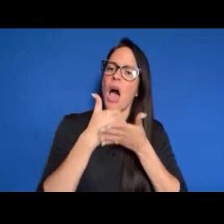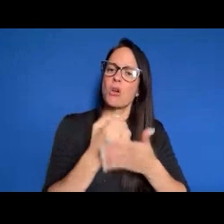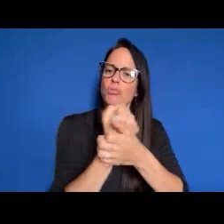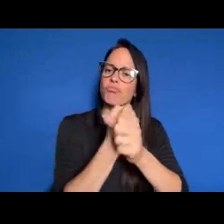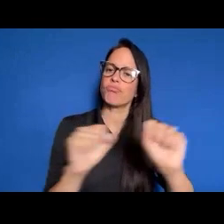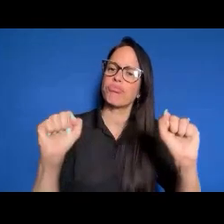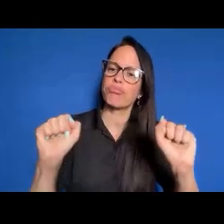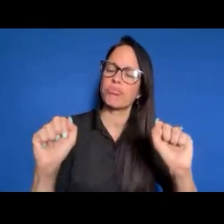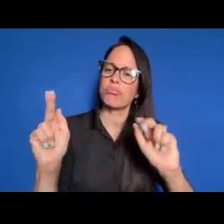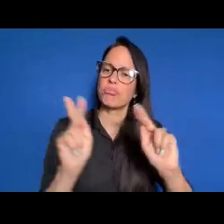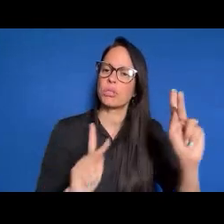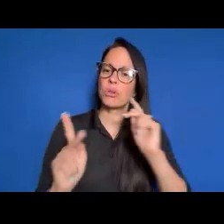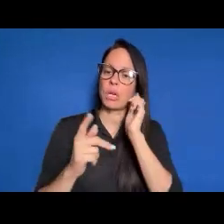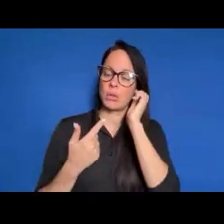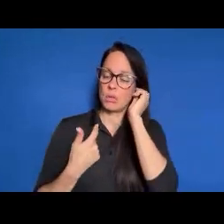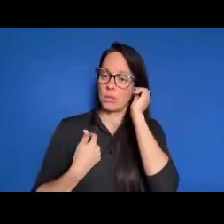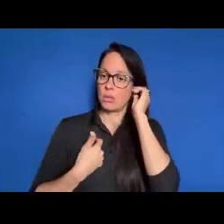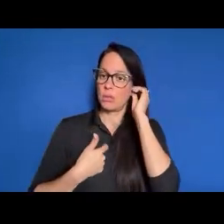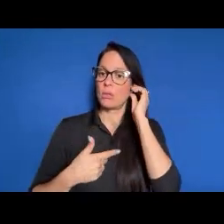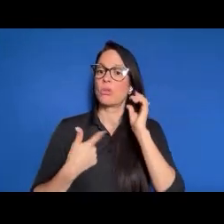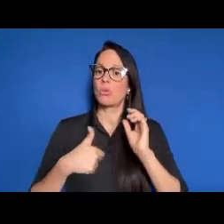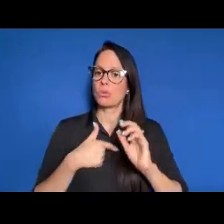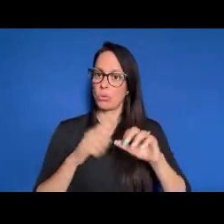se puede, porque yo he rescatado, ¿verdad?